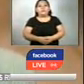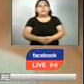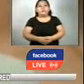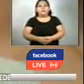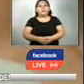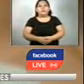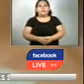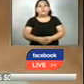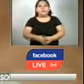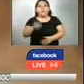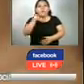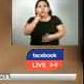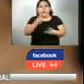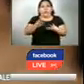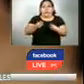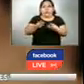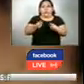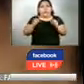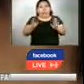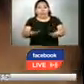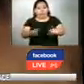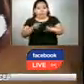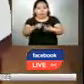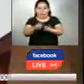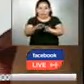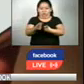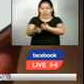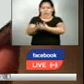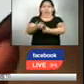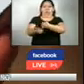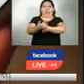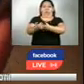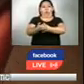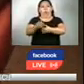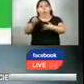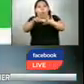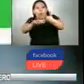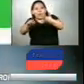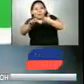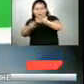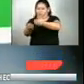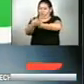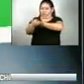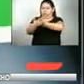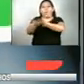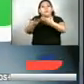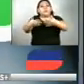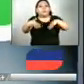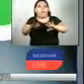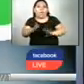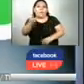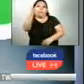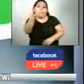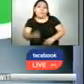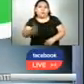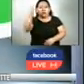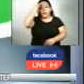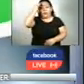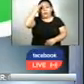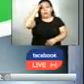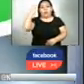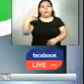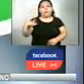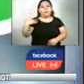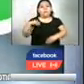Ante el creciente temor a la vulneración de números telefónicos y cuentas de WhatsApp, expertos en informática nos presentan una serie